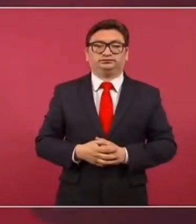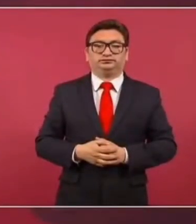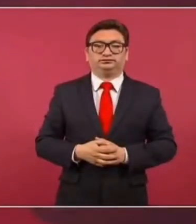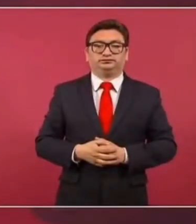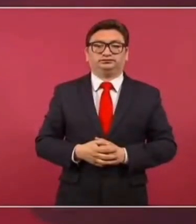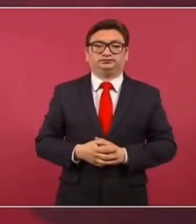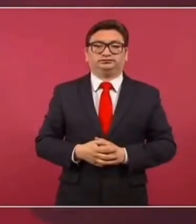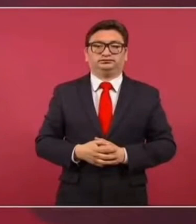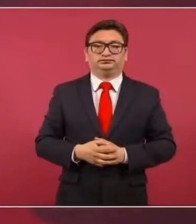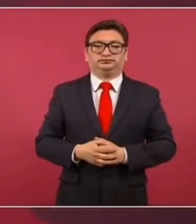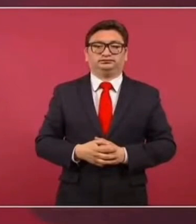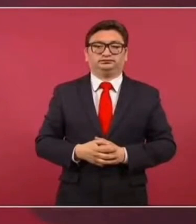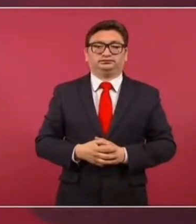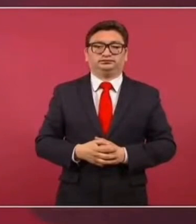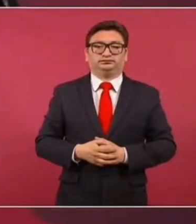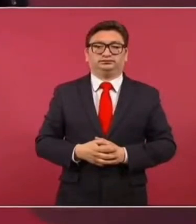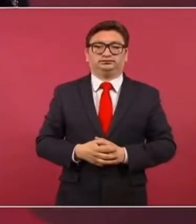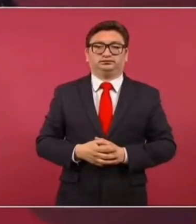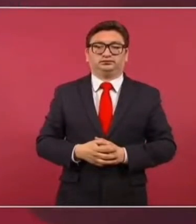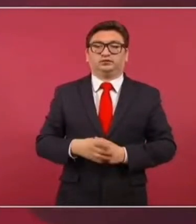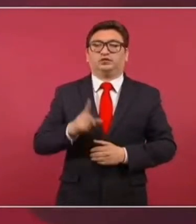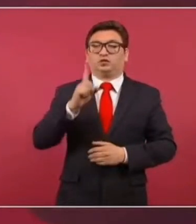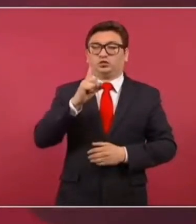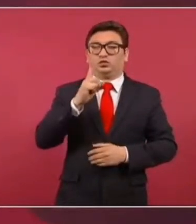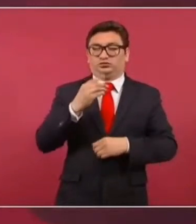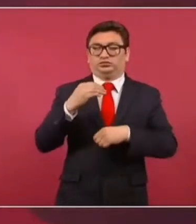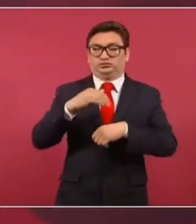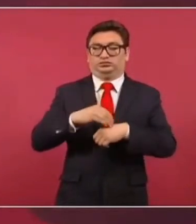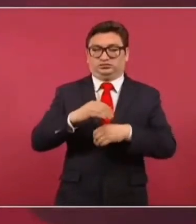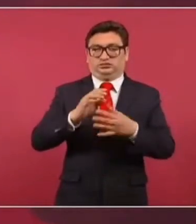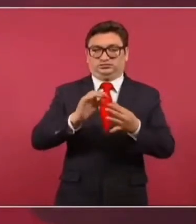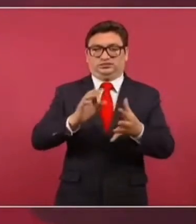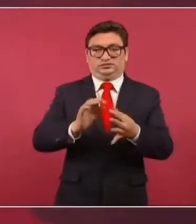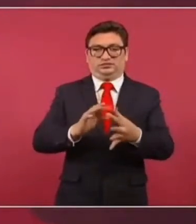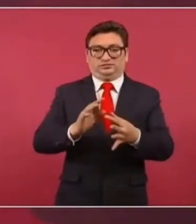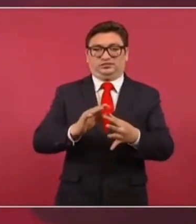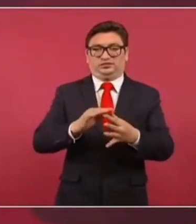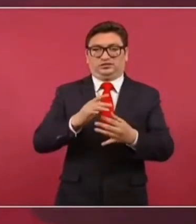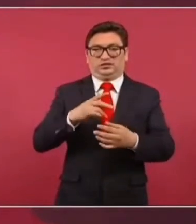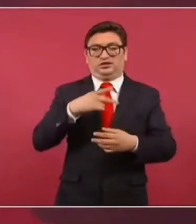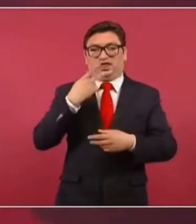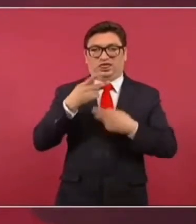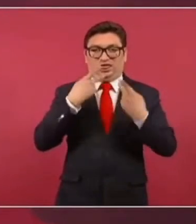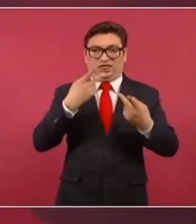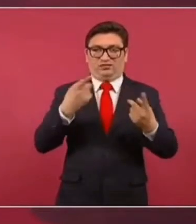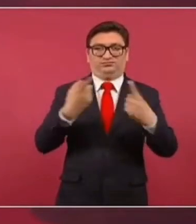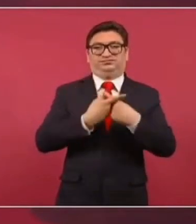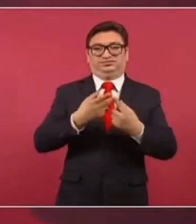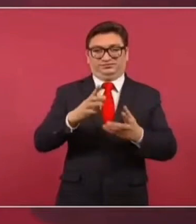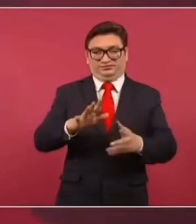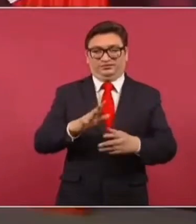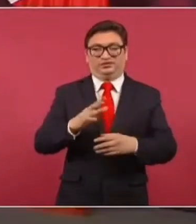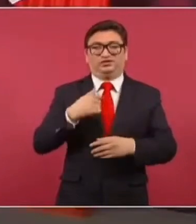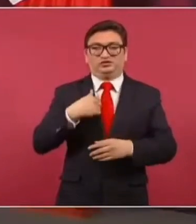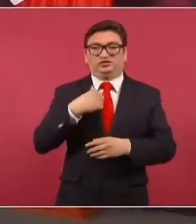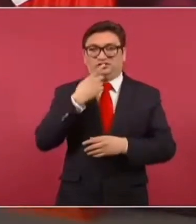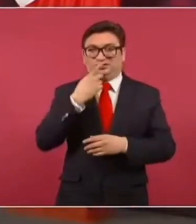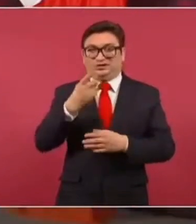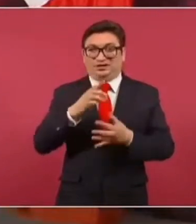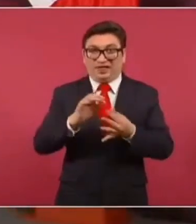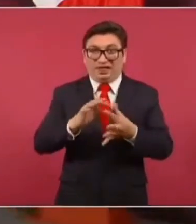cuando, nada más una cosa porque ya me estoy contradiciendo, dije que no iba a